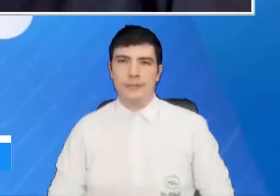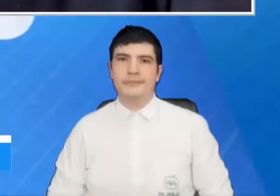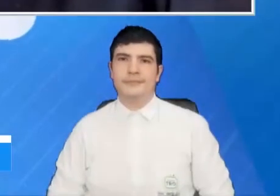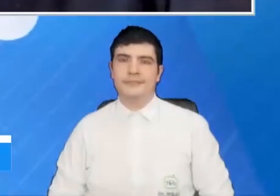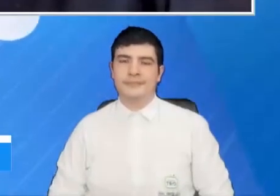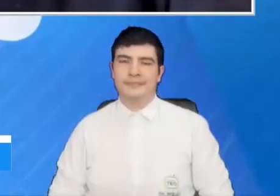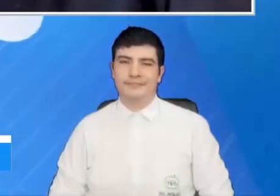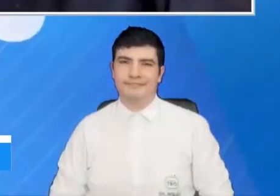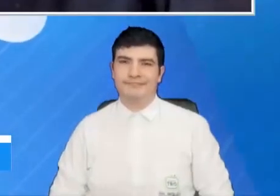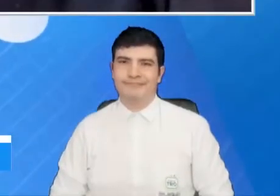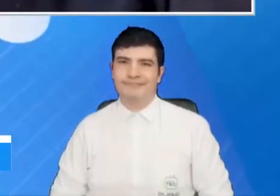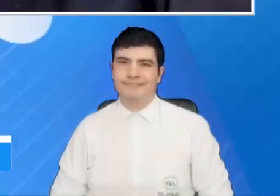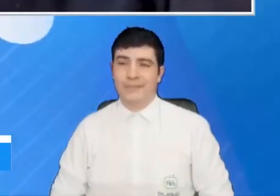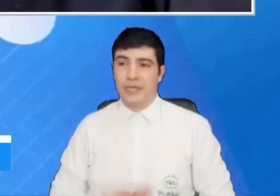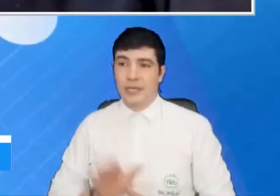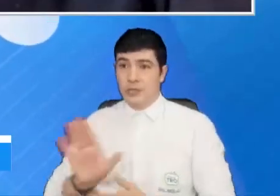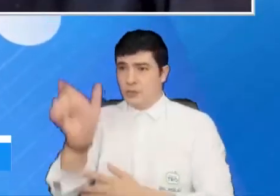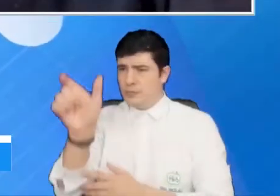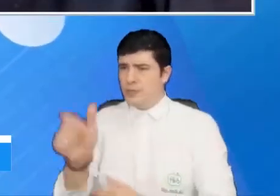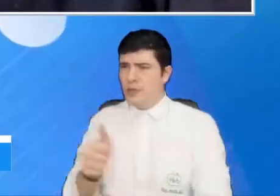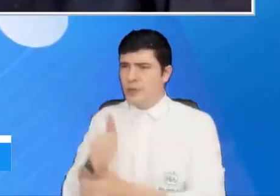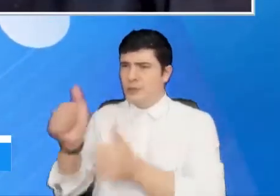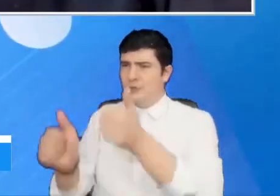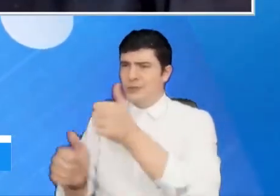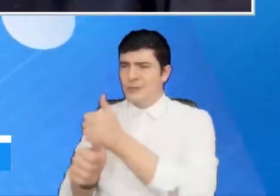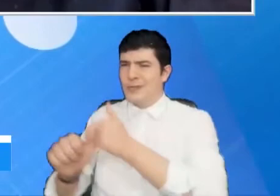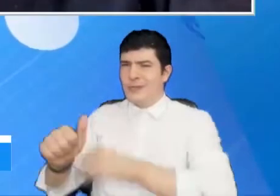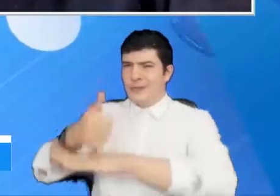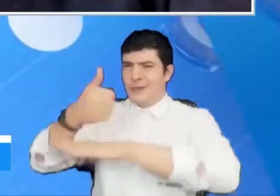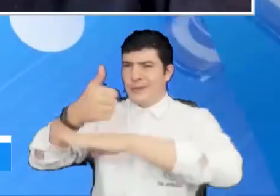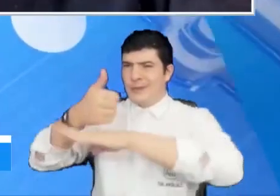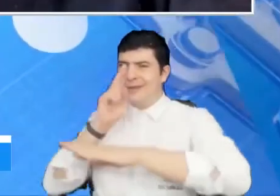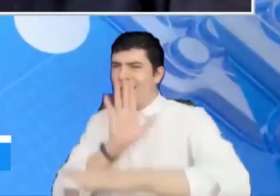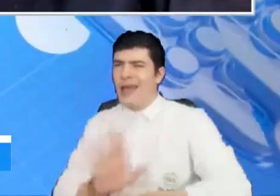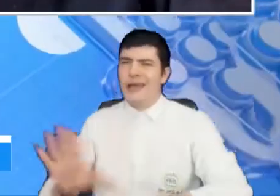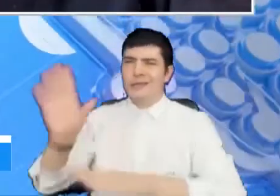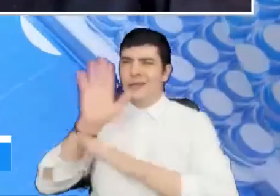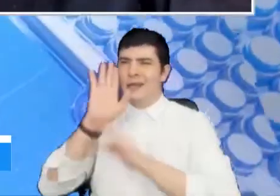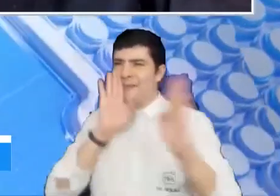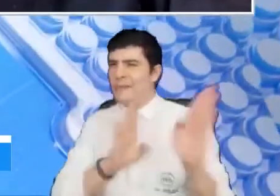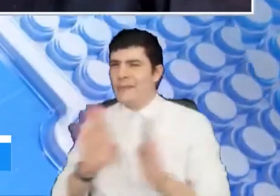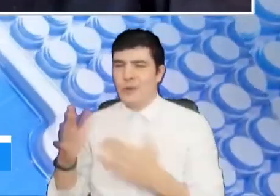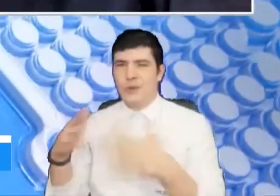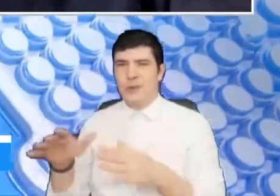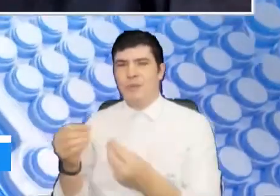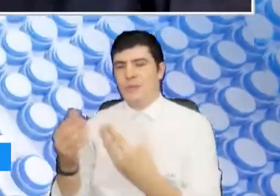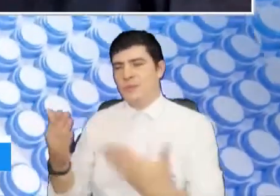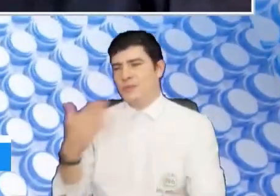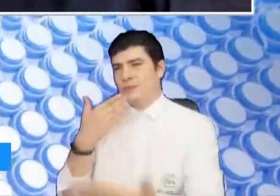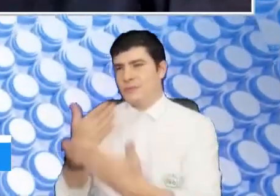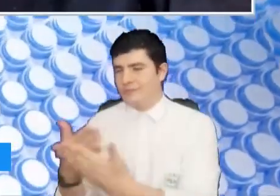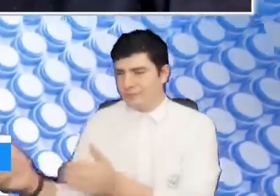Subdirector de Planeación Nacional, Diego Gómez, gracias por acompañarnos en Oriente Noticias y aclarar algunas dudas, por supuesto,